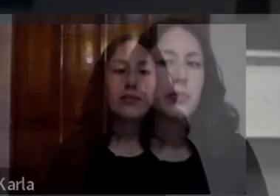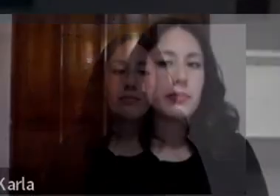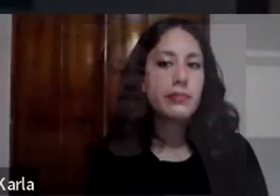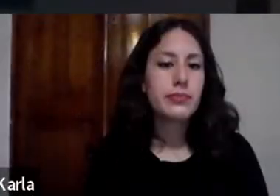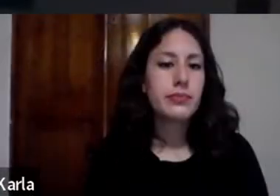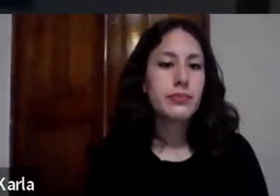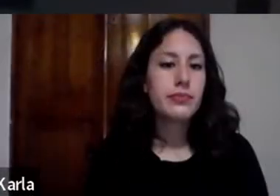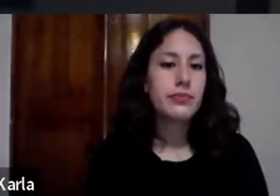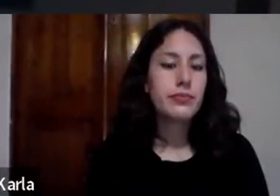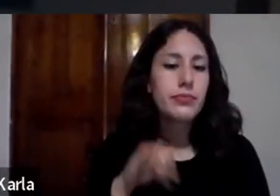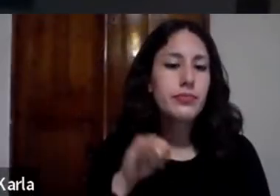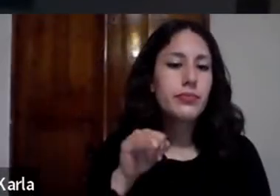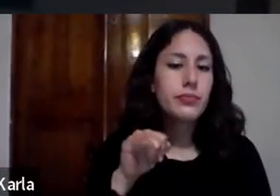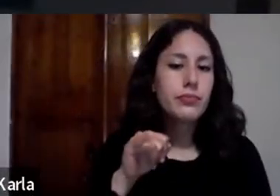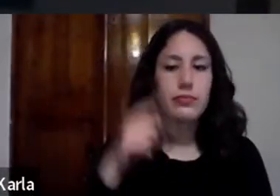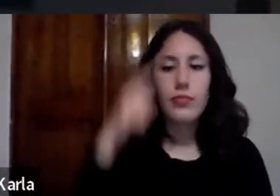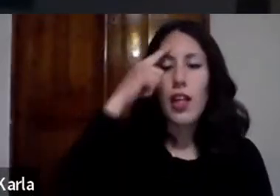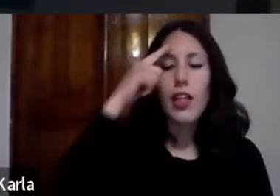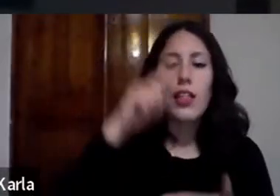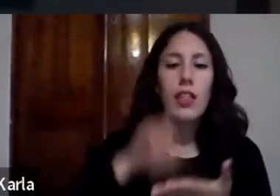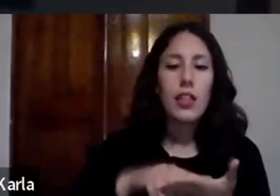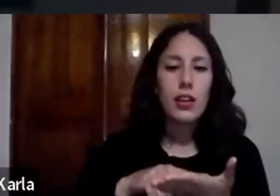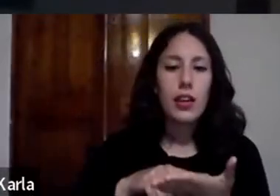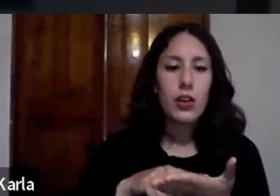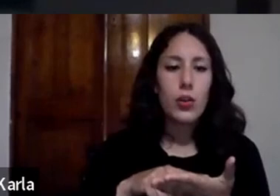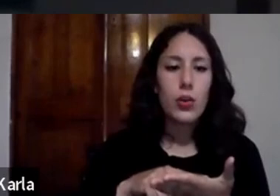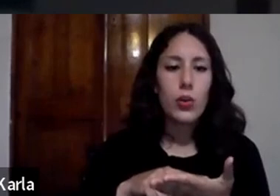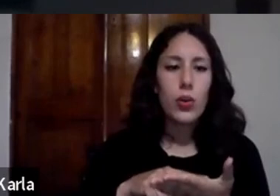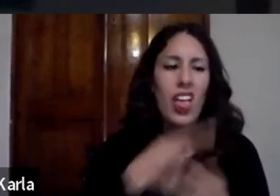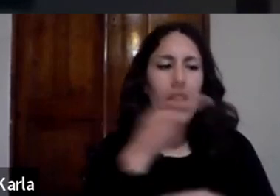Dios. Que algo que podríamos ahorita preguntar en los grupos es,